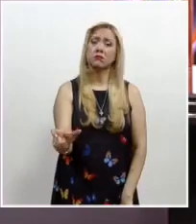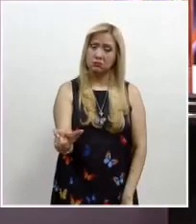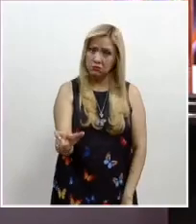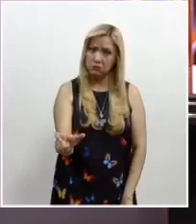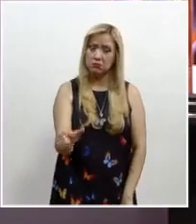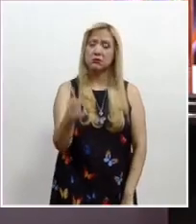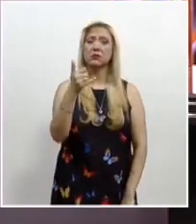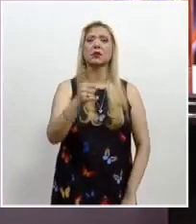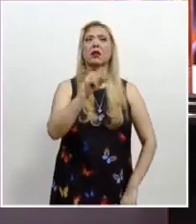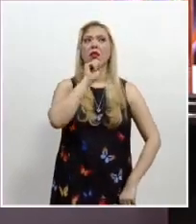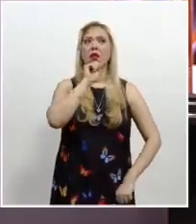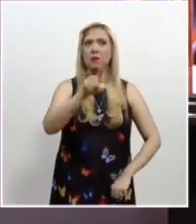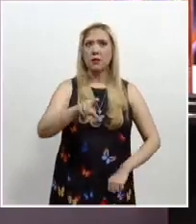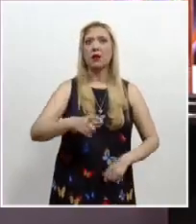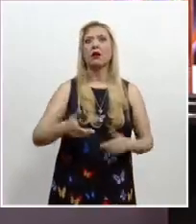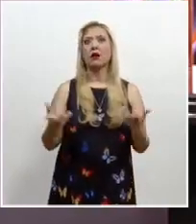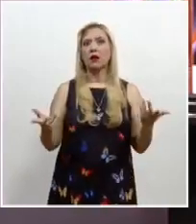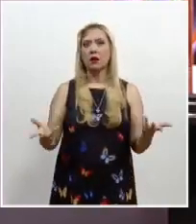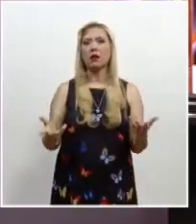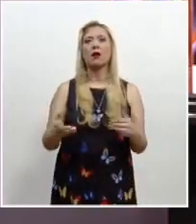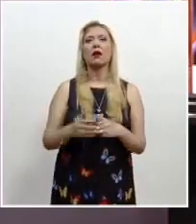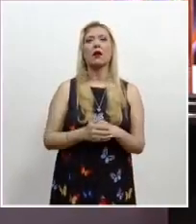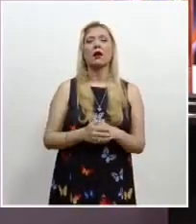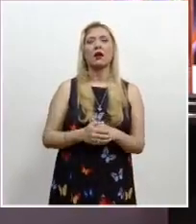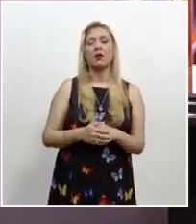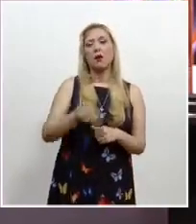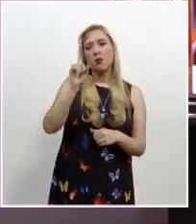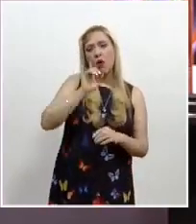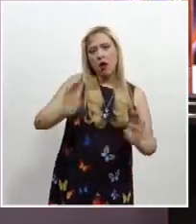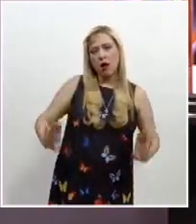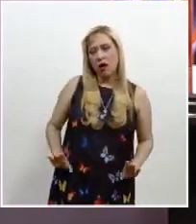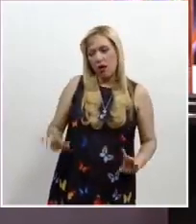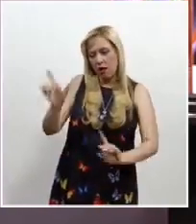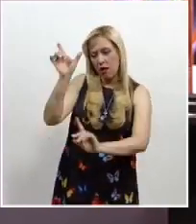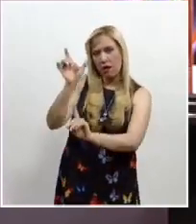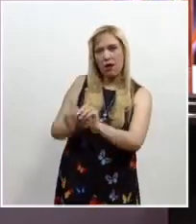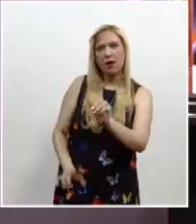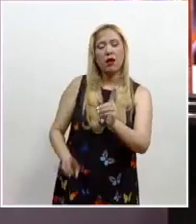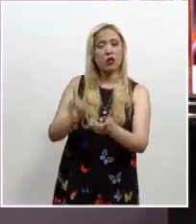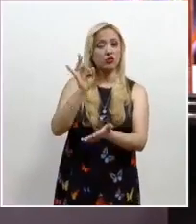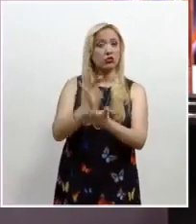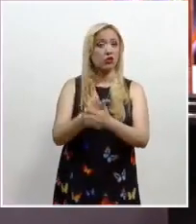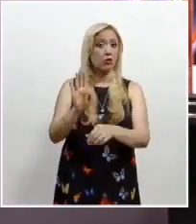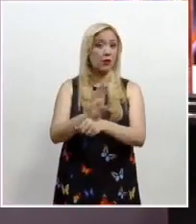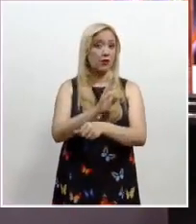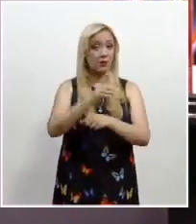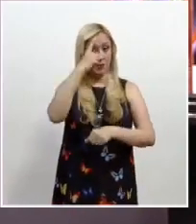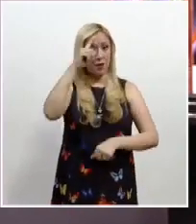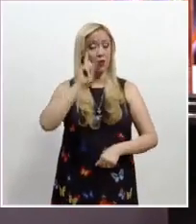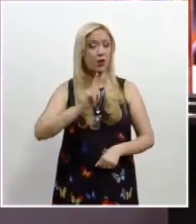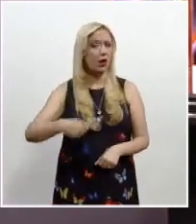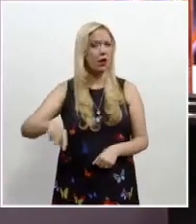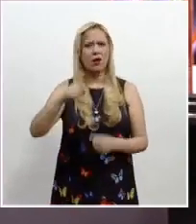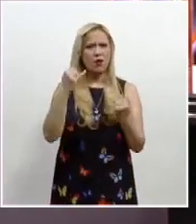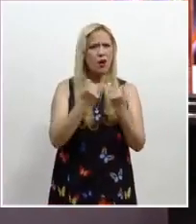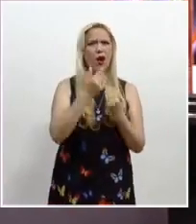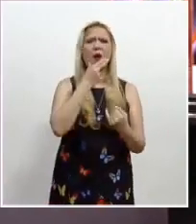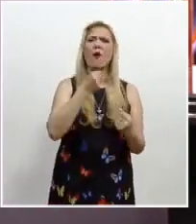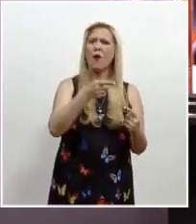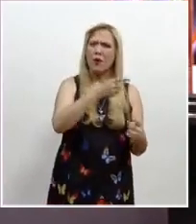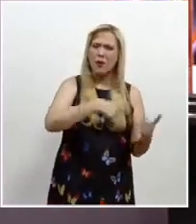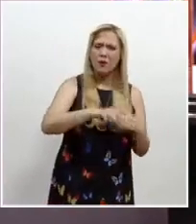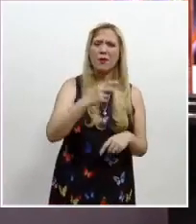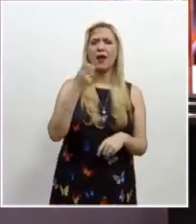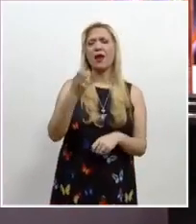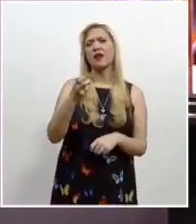y también es importante mencionar que analizar con perspectiva de género no solamente beneficia a las mujeres, también a los hombres. Y prueba de